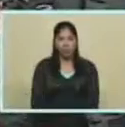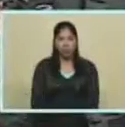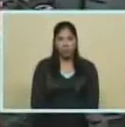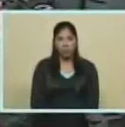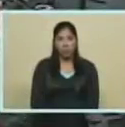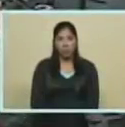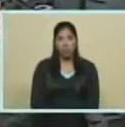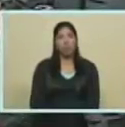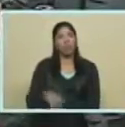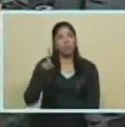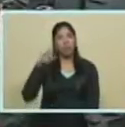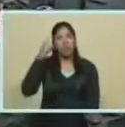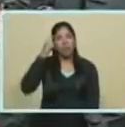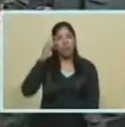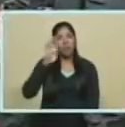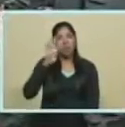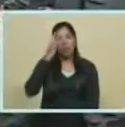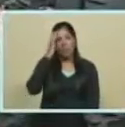El 4 de febrero